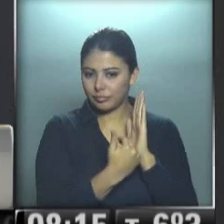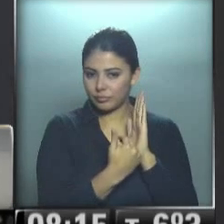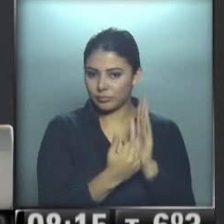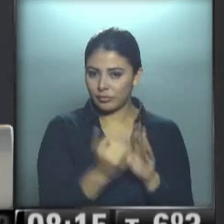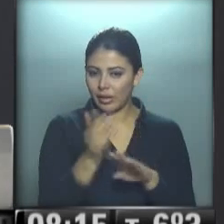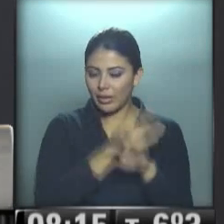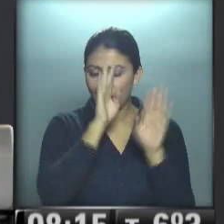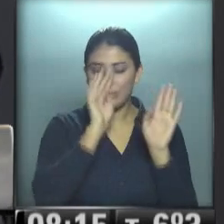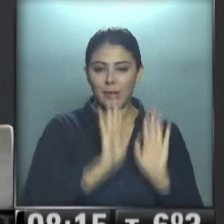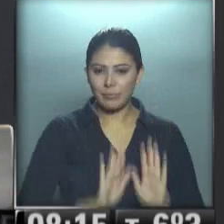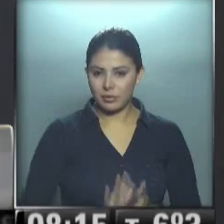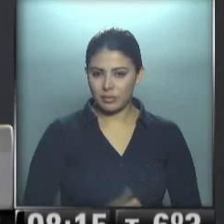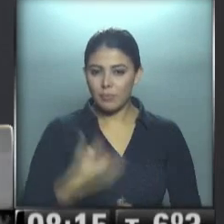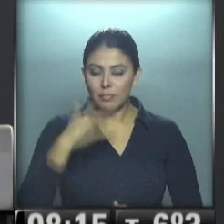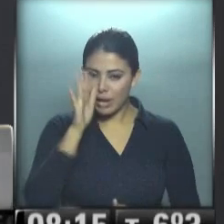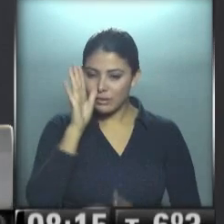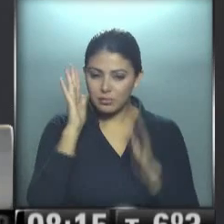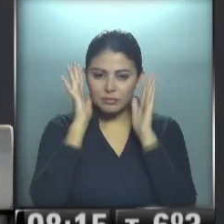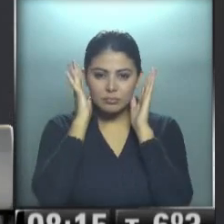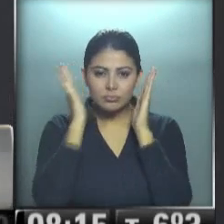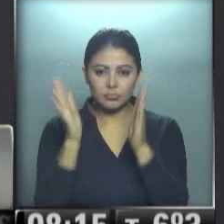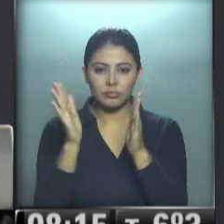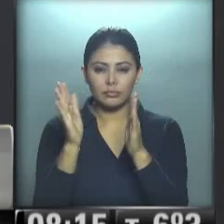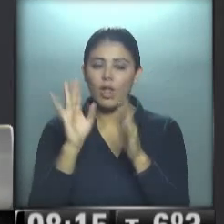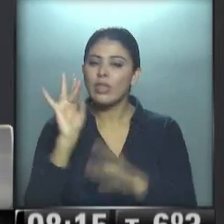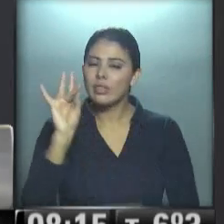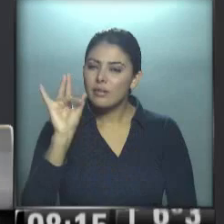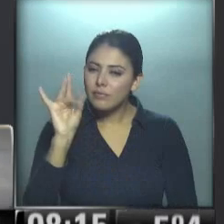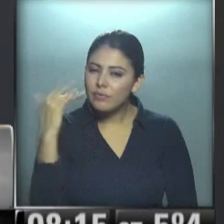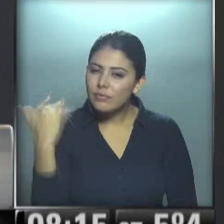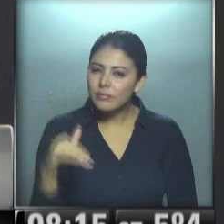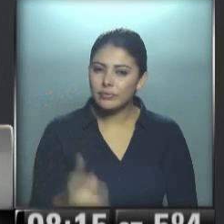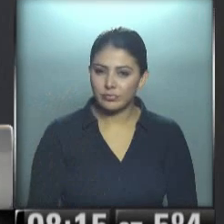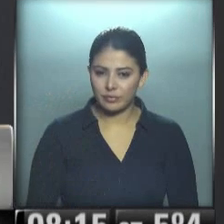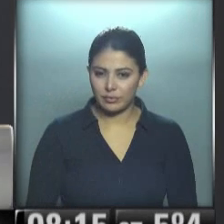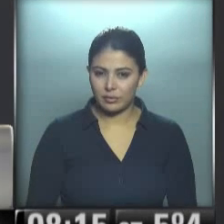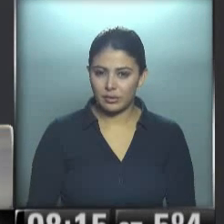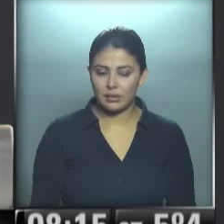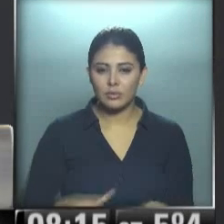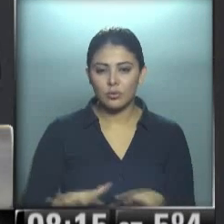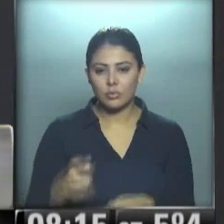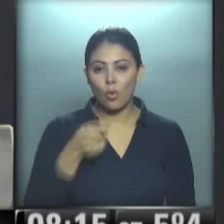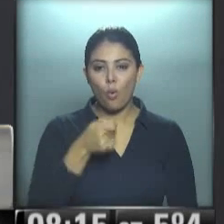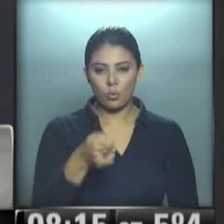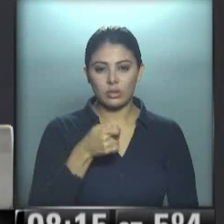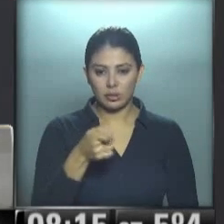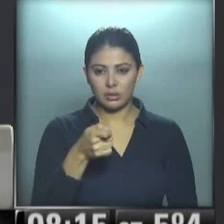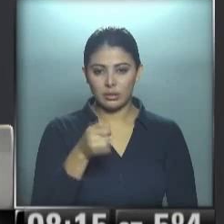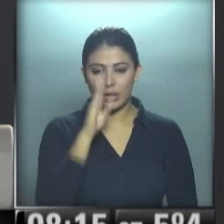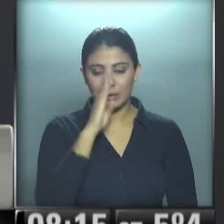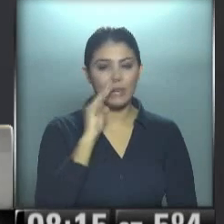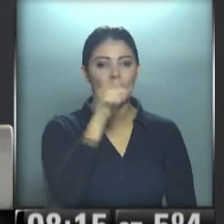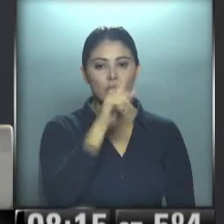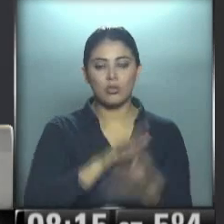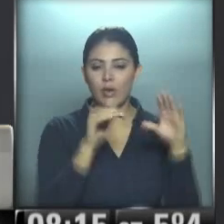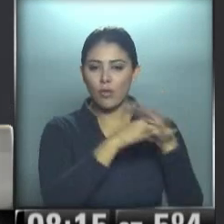institucional referida principalmente a la complejidad de la causa judicial en eeuu que